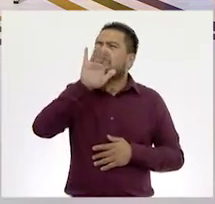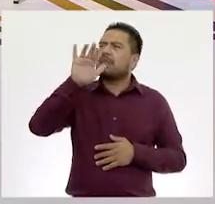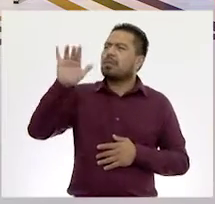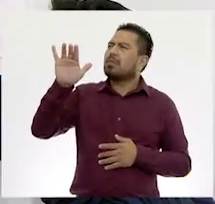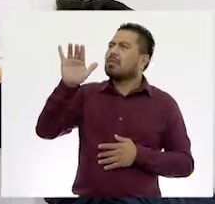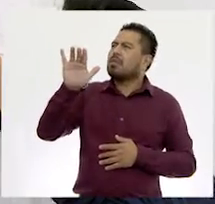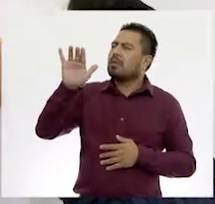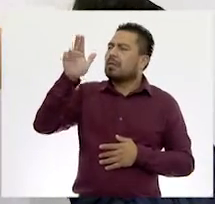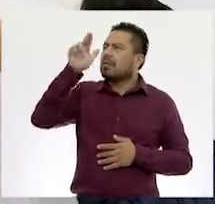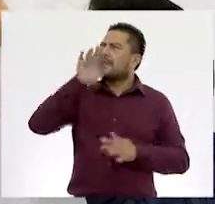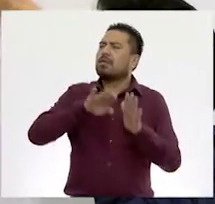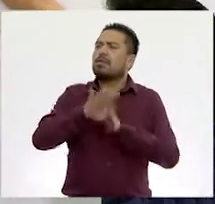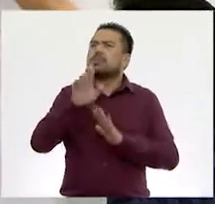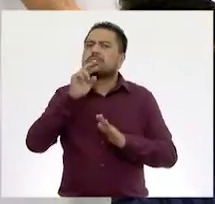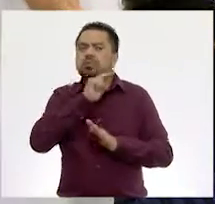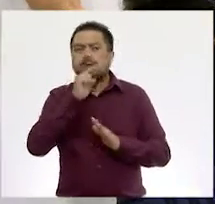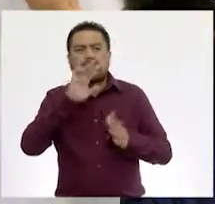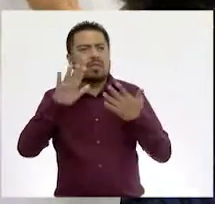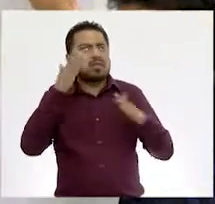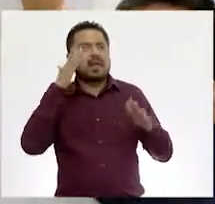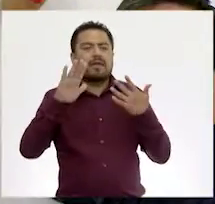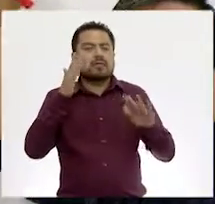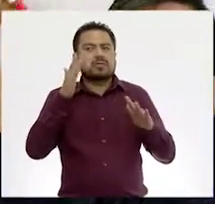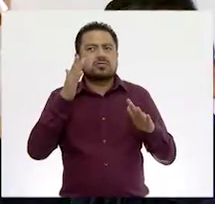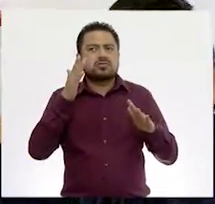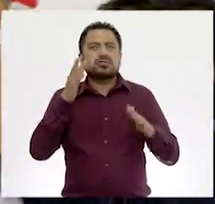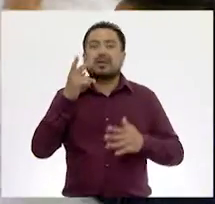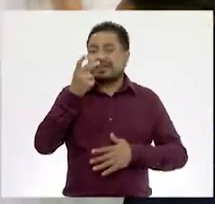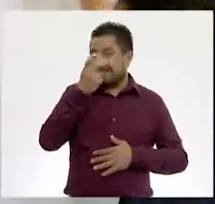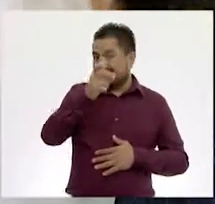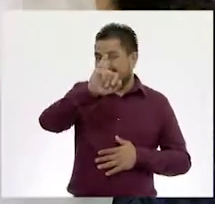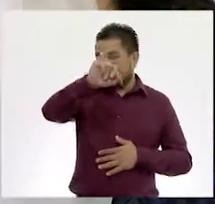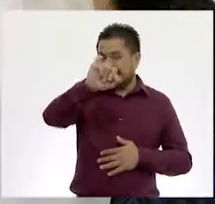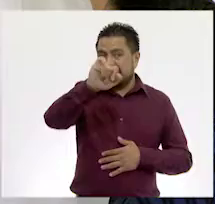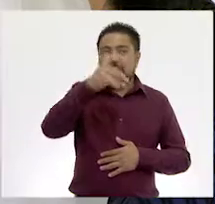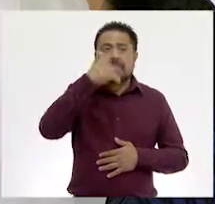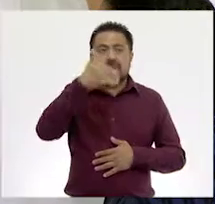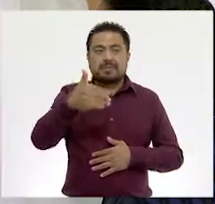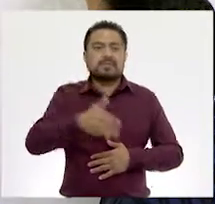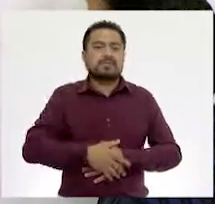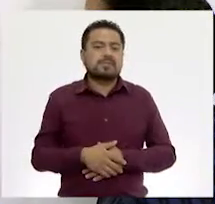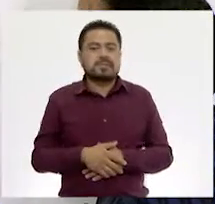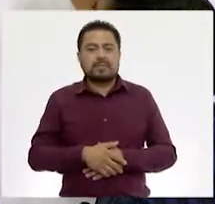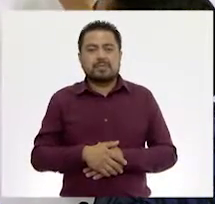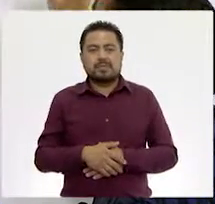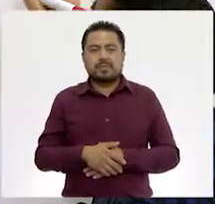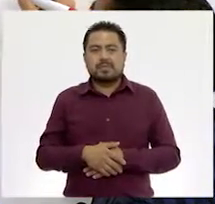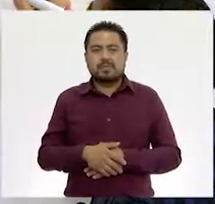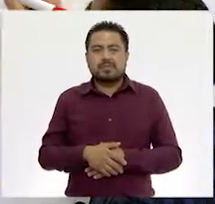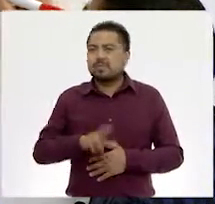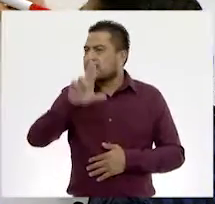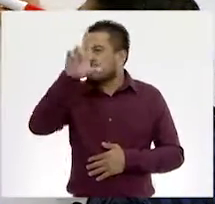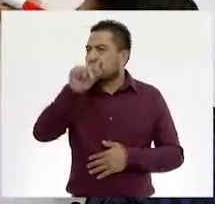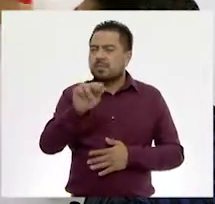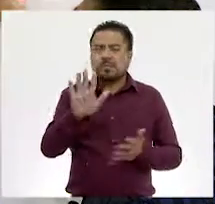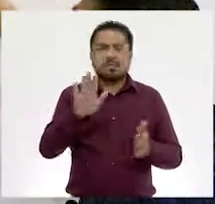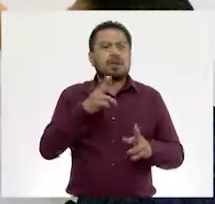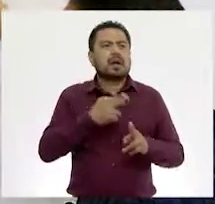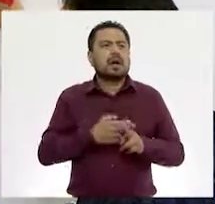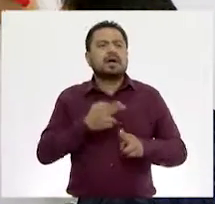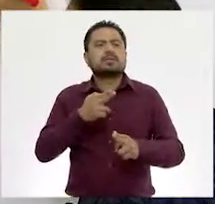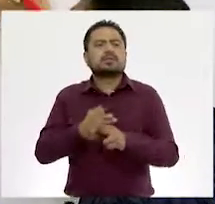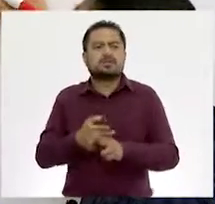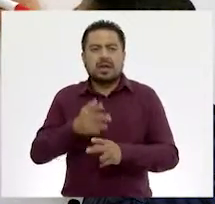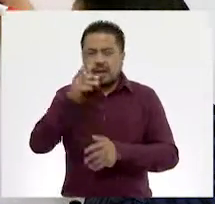traspasa el conejo que es travieso. ¡Exacto! Muy bien. Es una coma. Ah, no. Hasta...